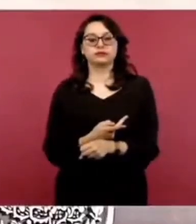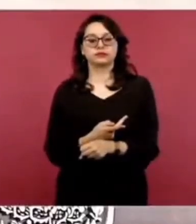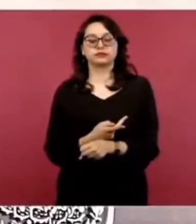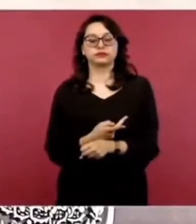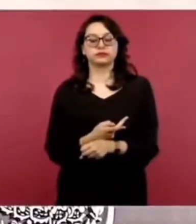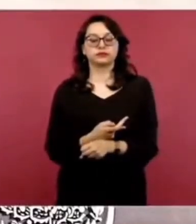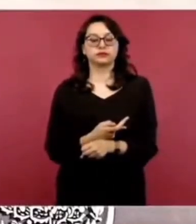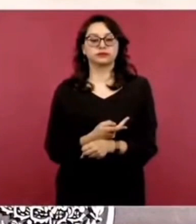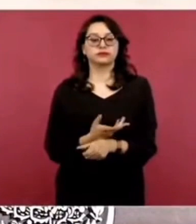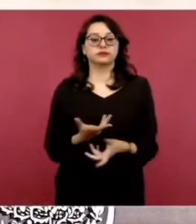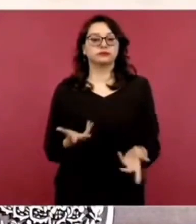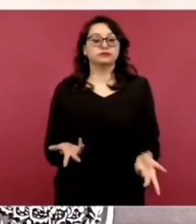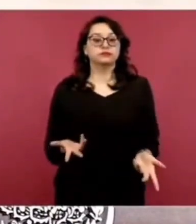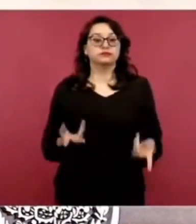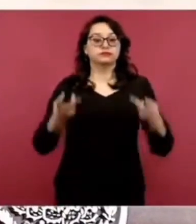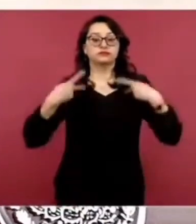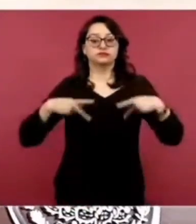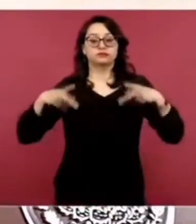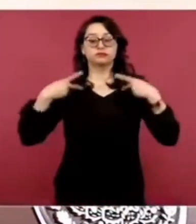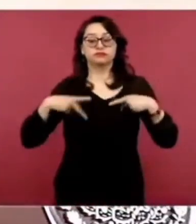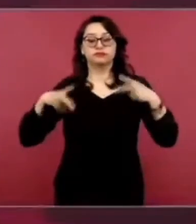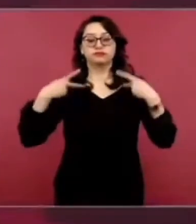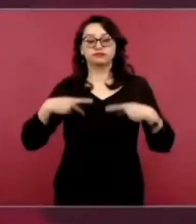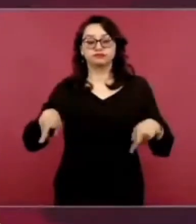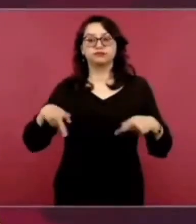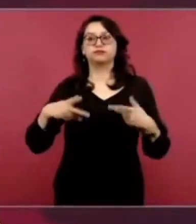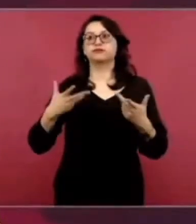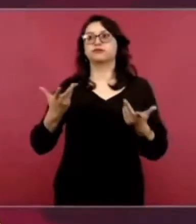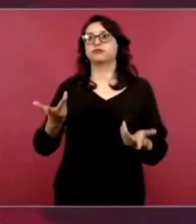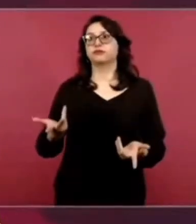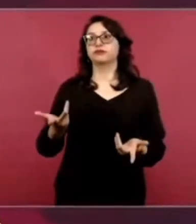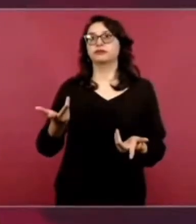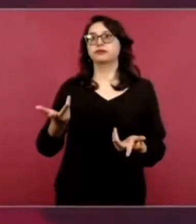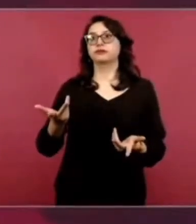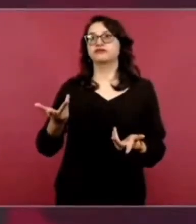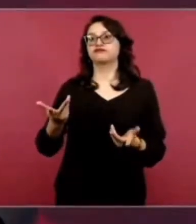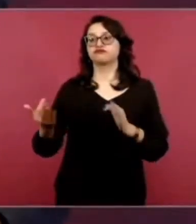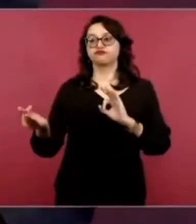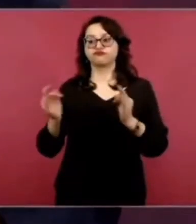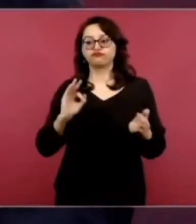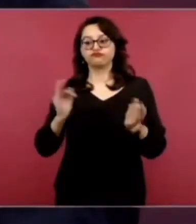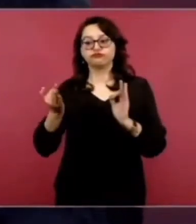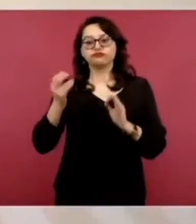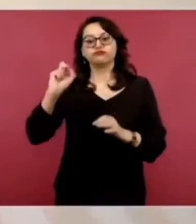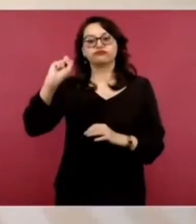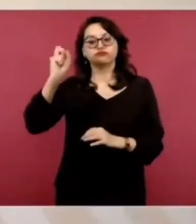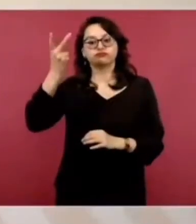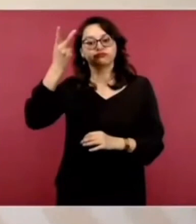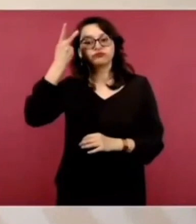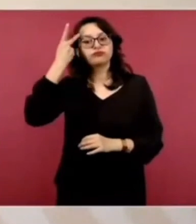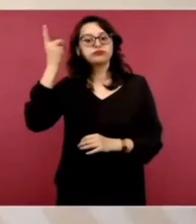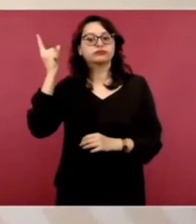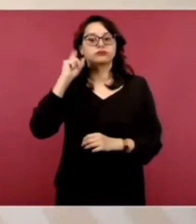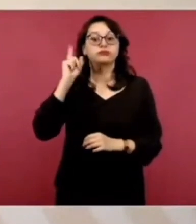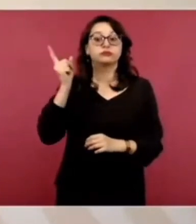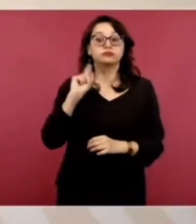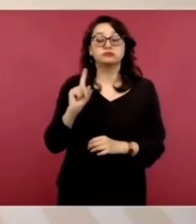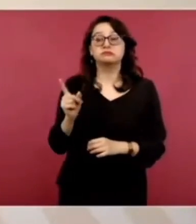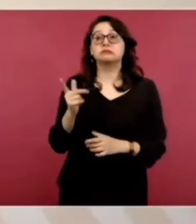más antes que ahora, de San Luis Potosí, de Zacatecas, de Veracruz,